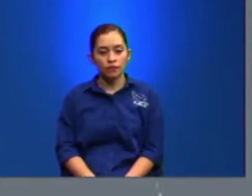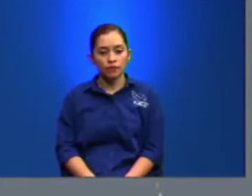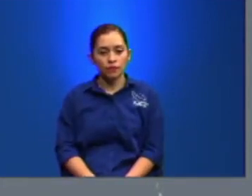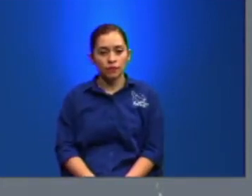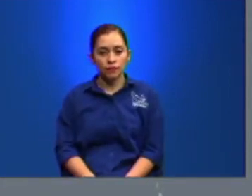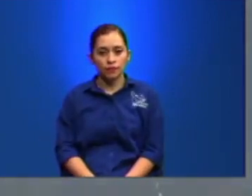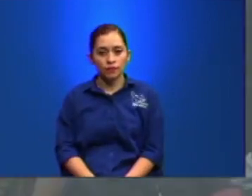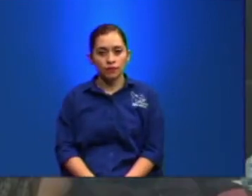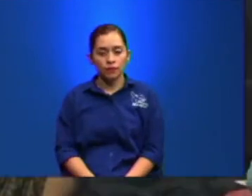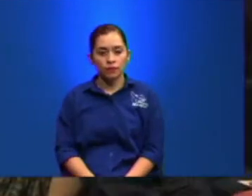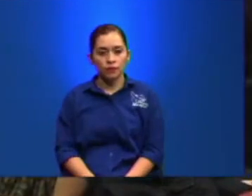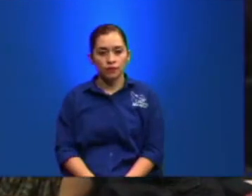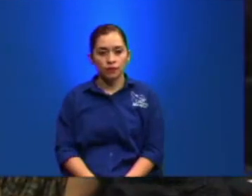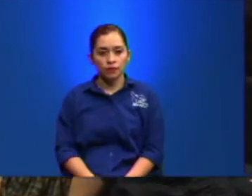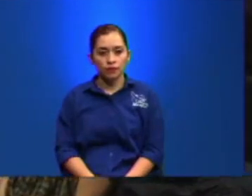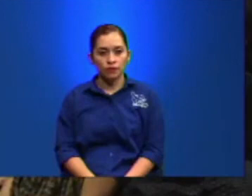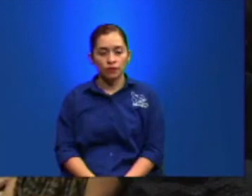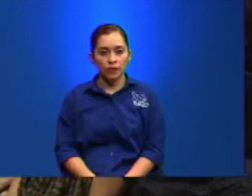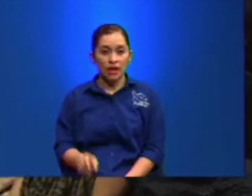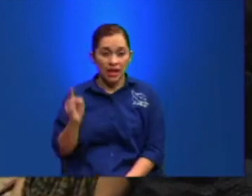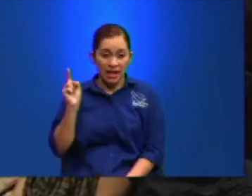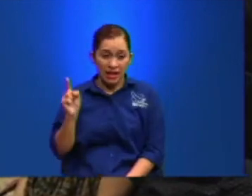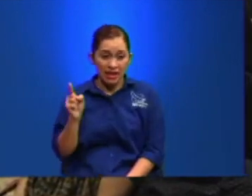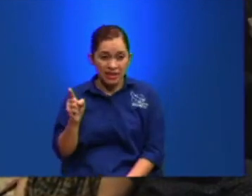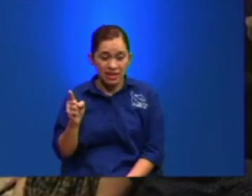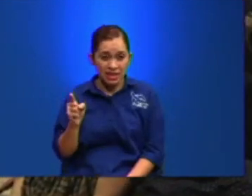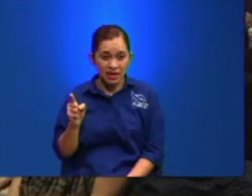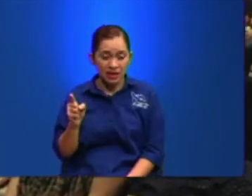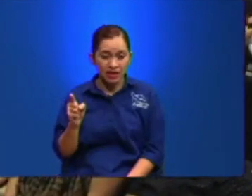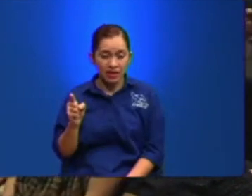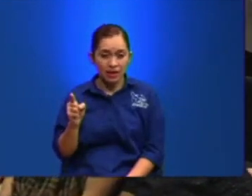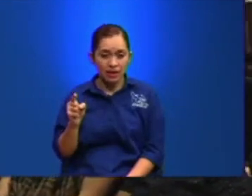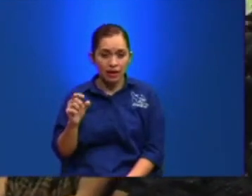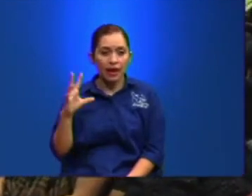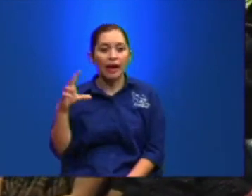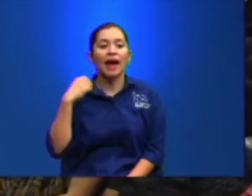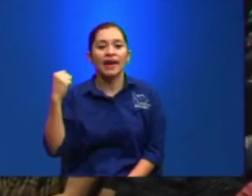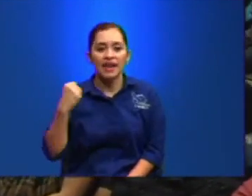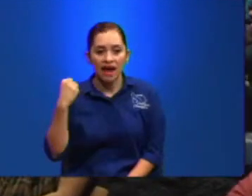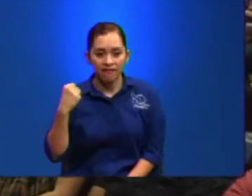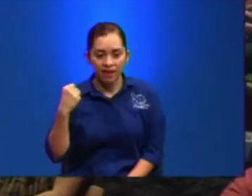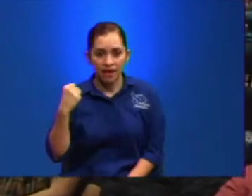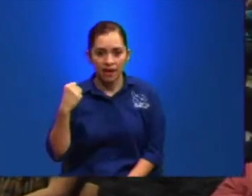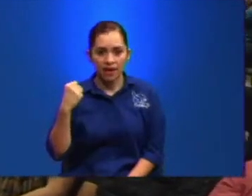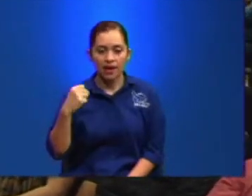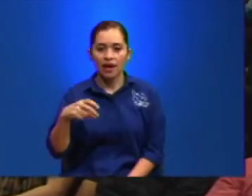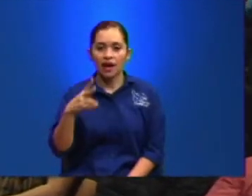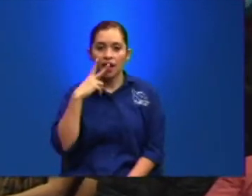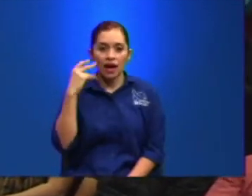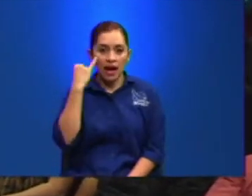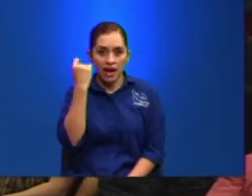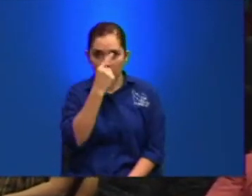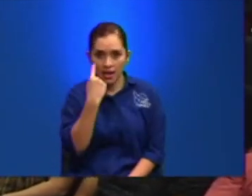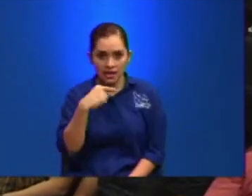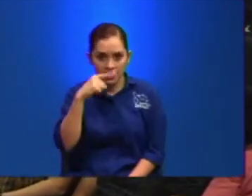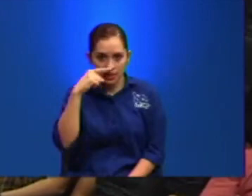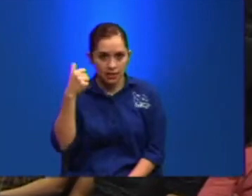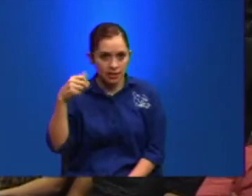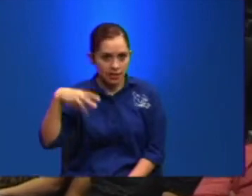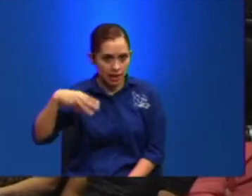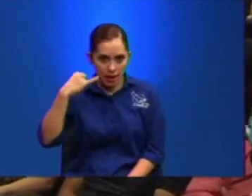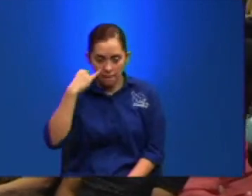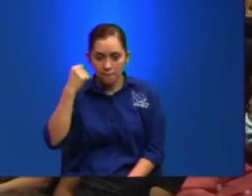presentábamos era uno que engañaba al que le ganaba a la histamina entonces qué pasaba con ese producto